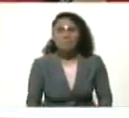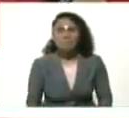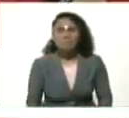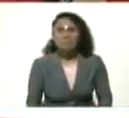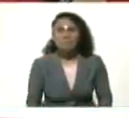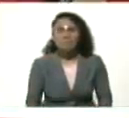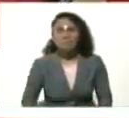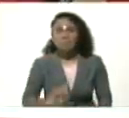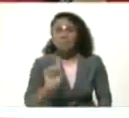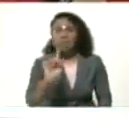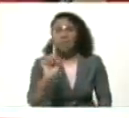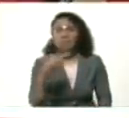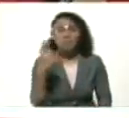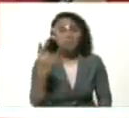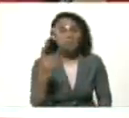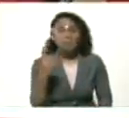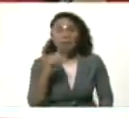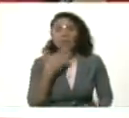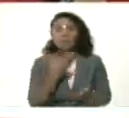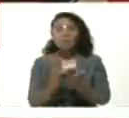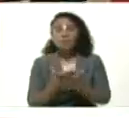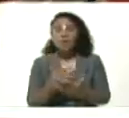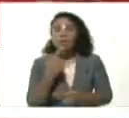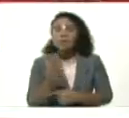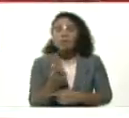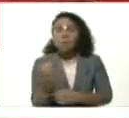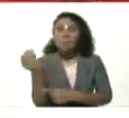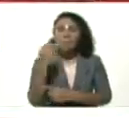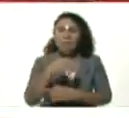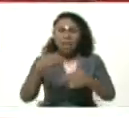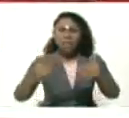Y no solo que lo haya solicitado, sino que haya hecho más esfuerzo.